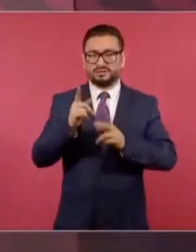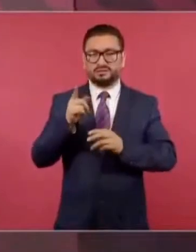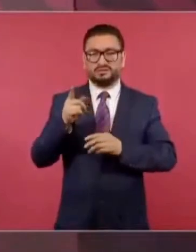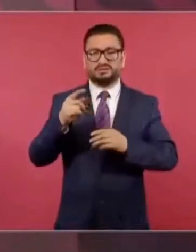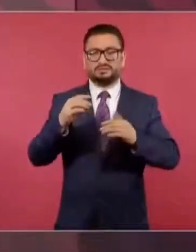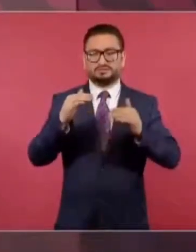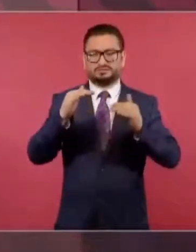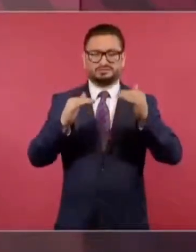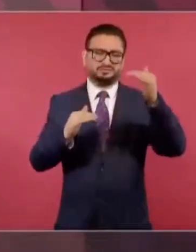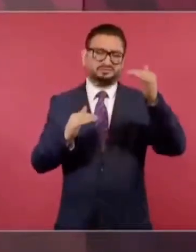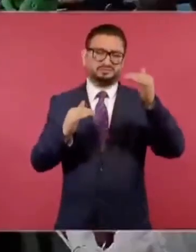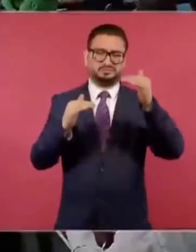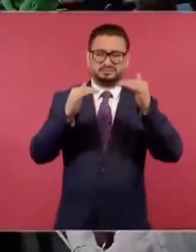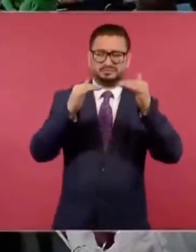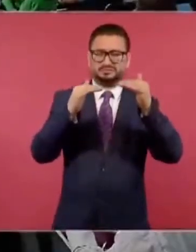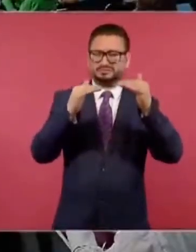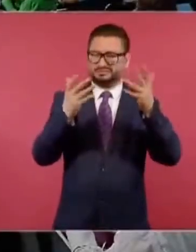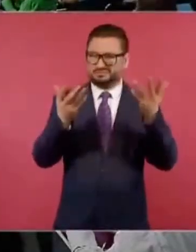estábamos empatados